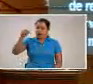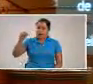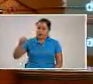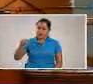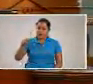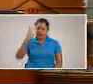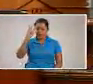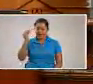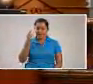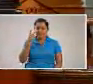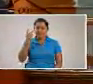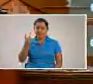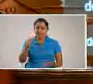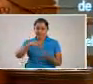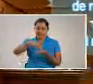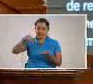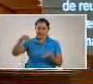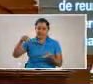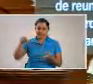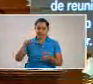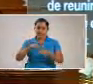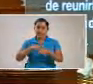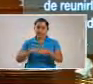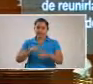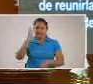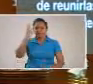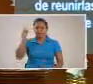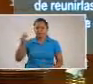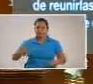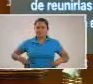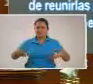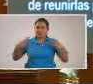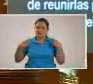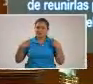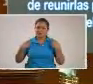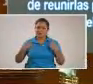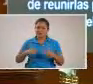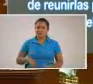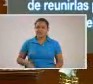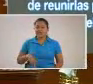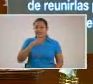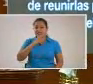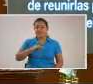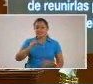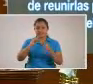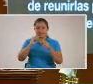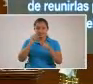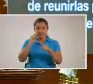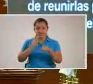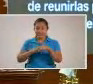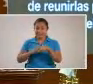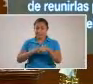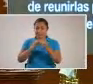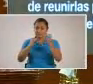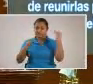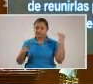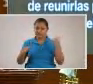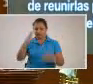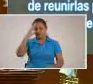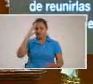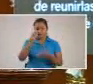las naciones. El tiempo que estamos viviendo, hermano, es tiempo final. Y créame que no se lo